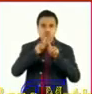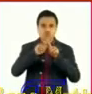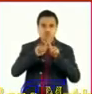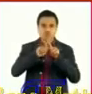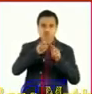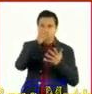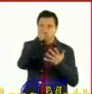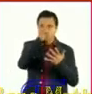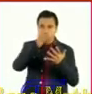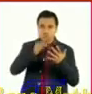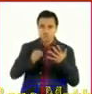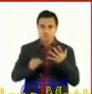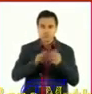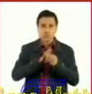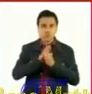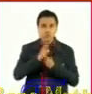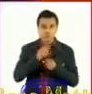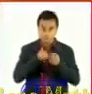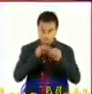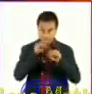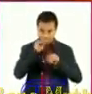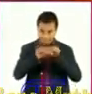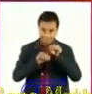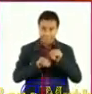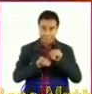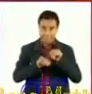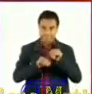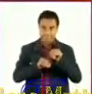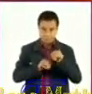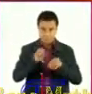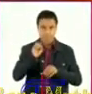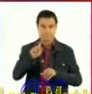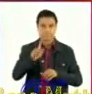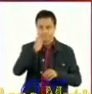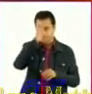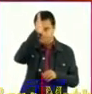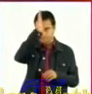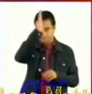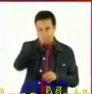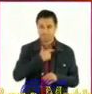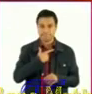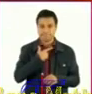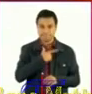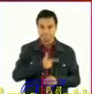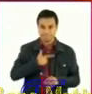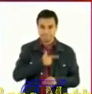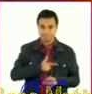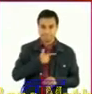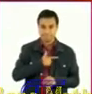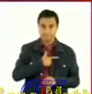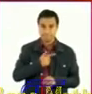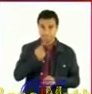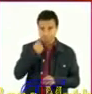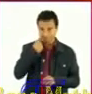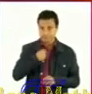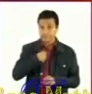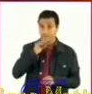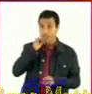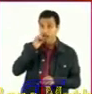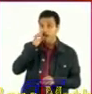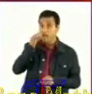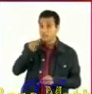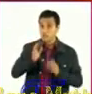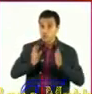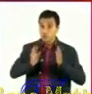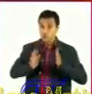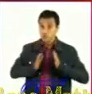tareas que deben de ir en nuestro diagrama? Con todo gusto, sobre todo porque te tengo una sorpresa. Mientras